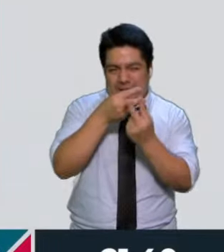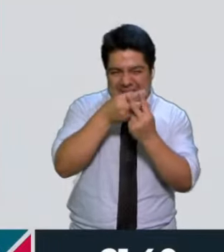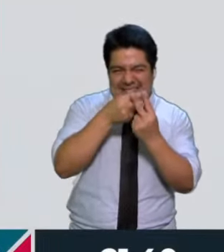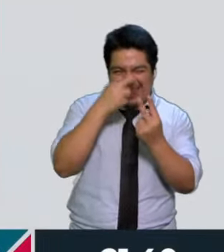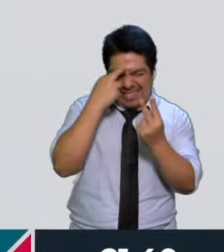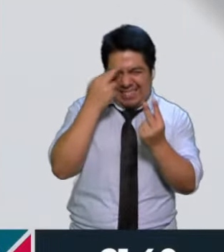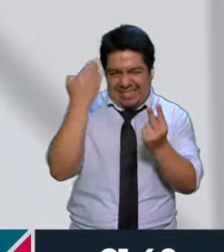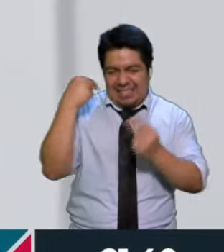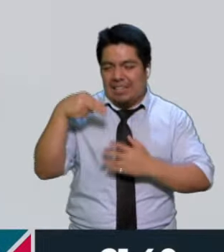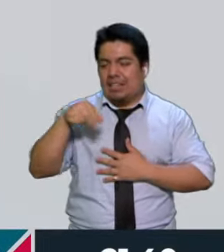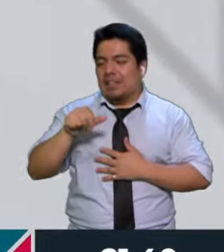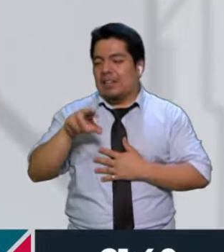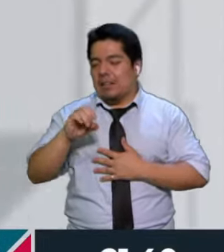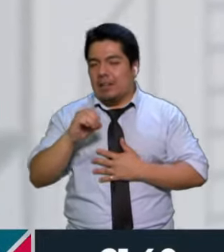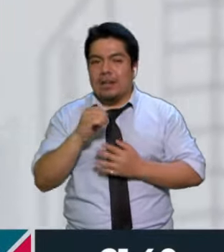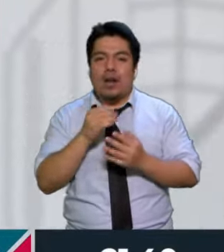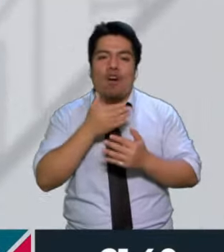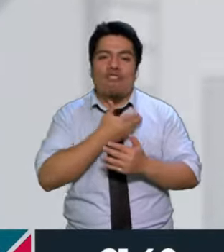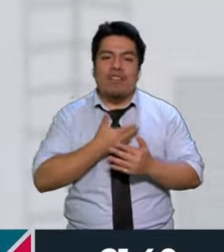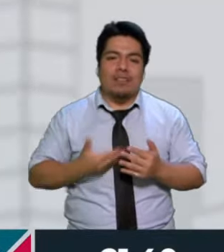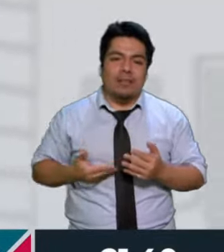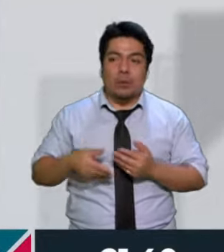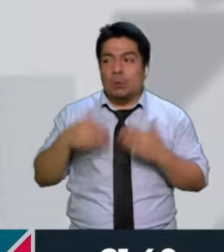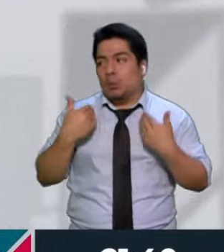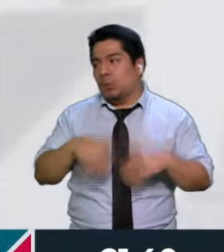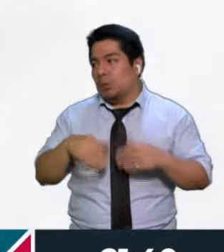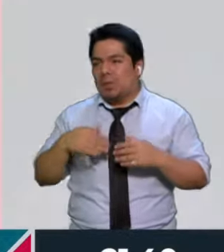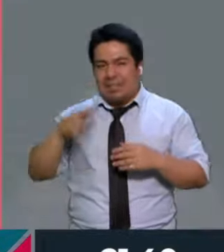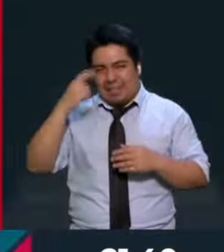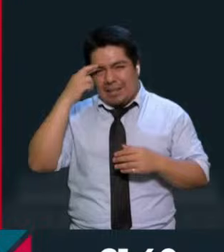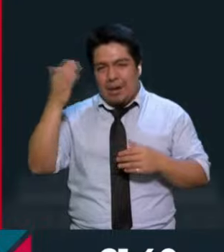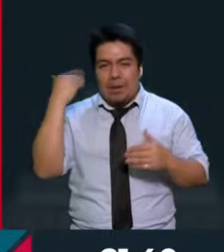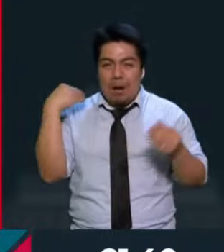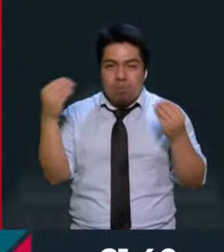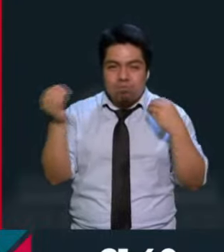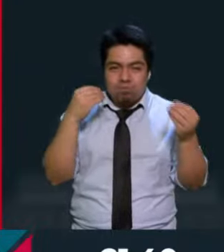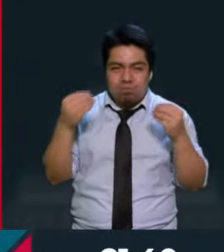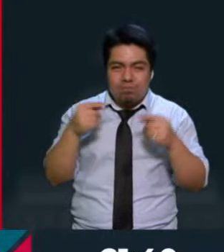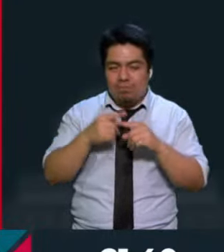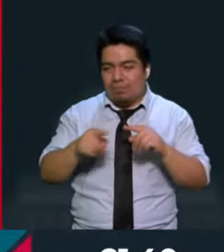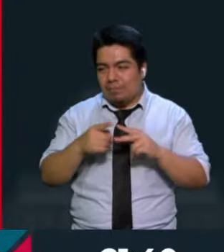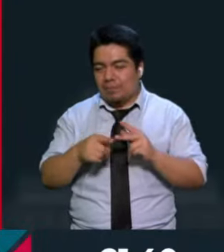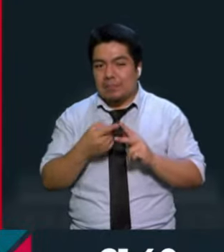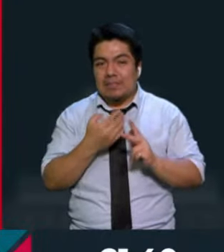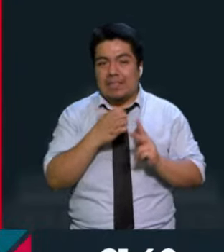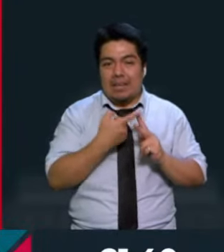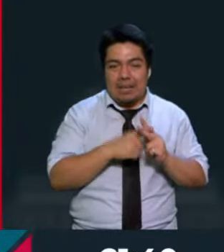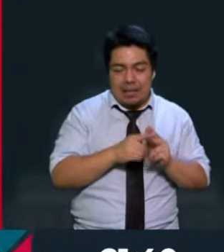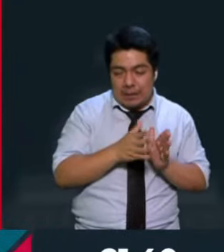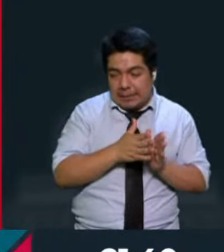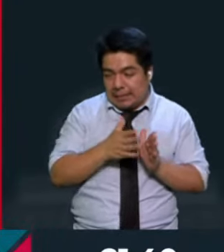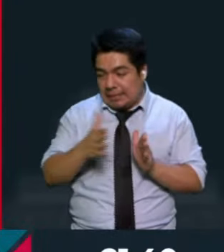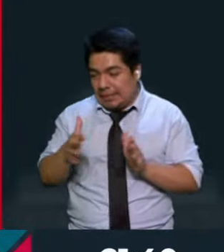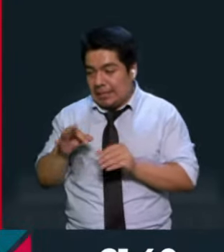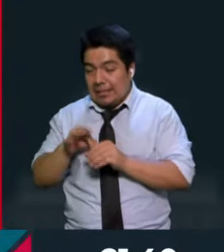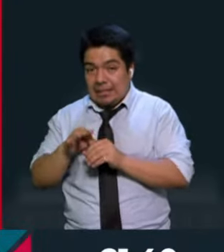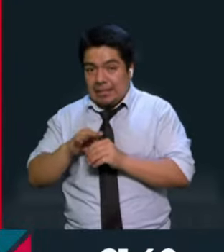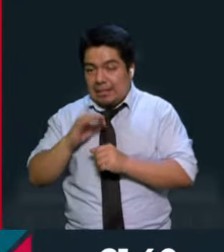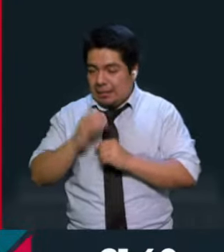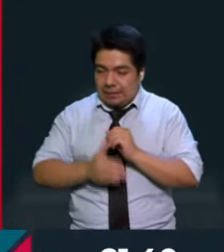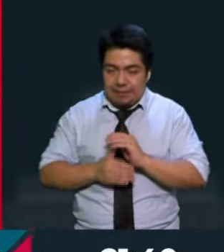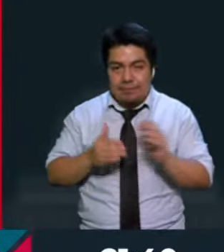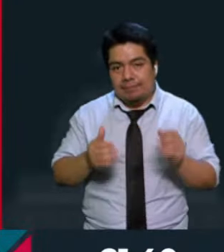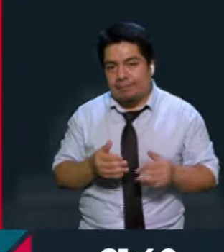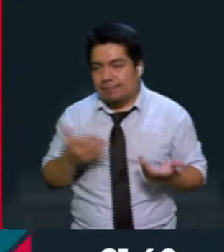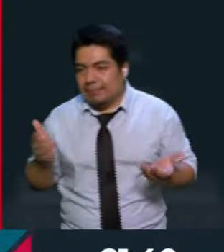que estuvo en todo presente desde que inició el año hasta poco antes de la elección, que ya se mostró que